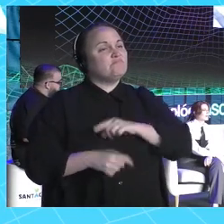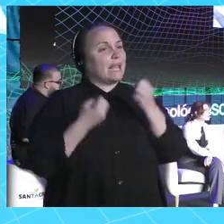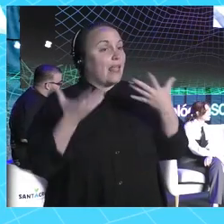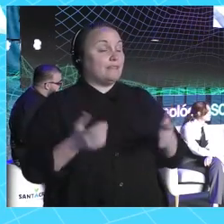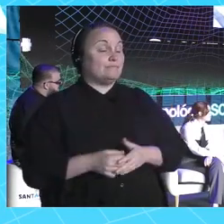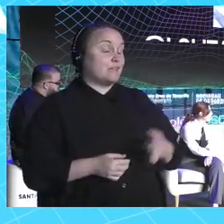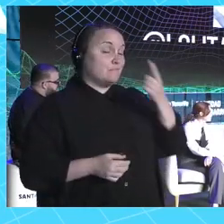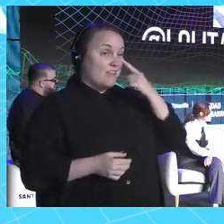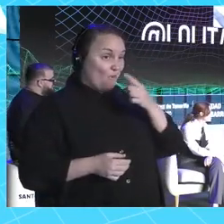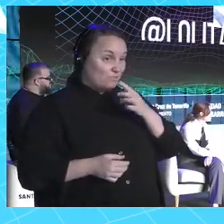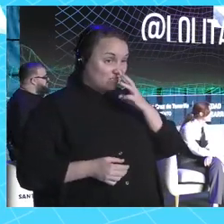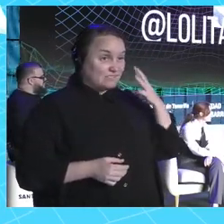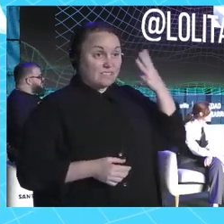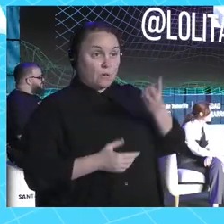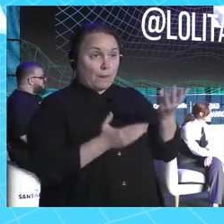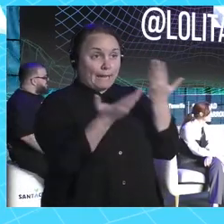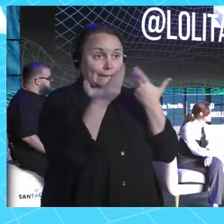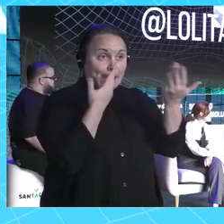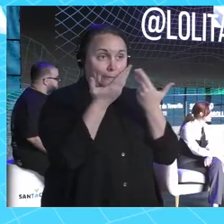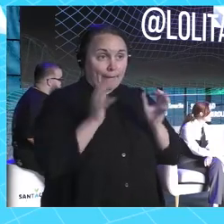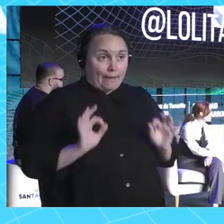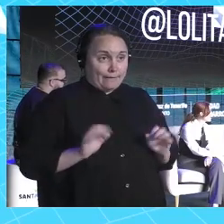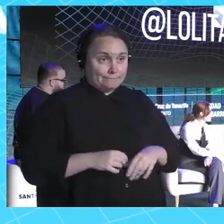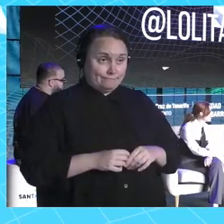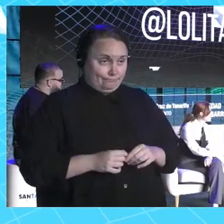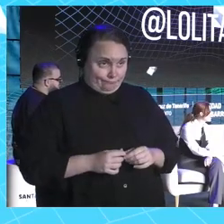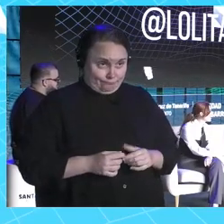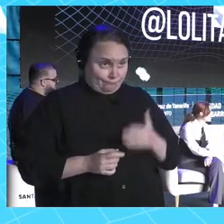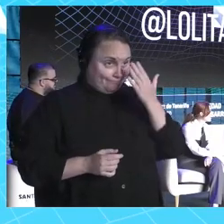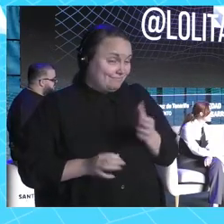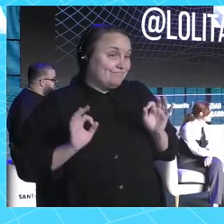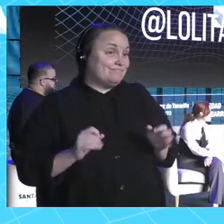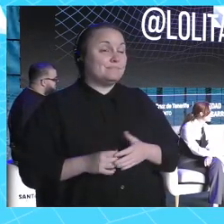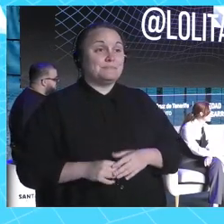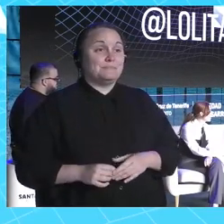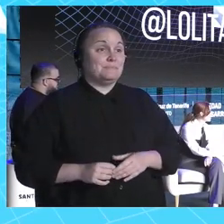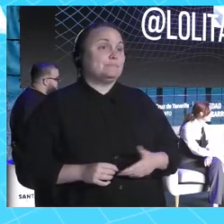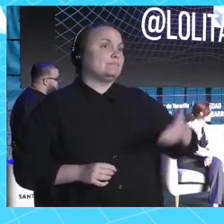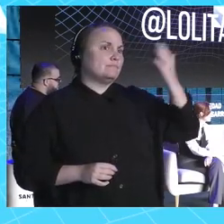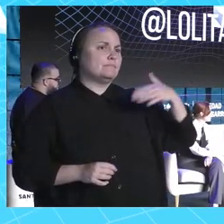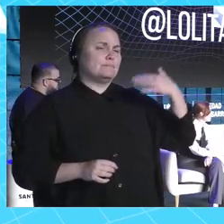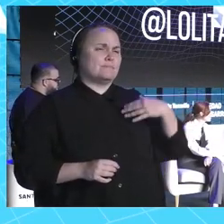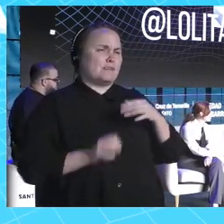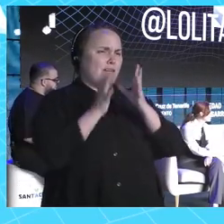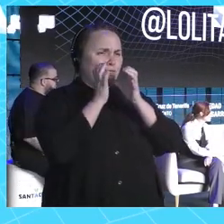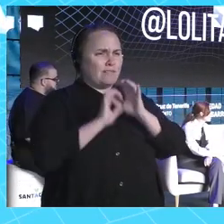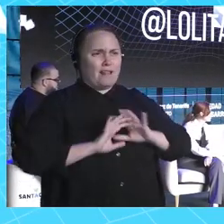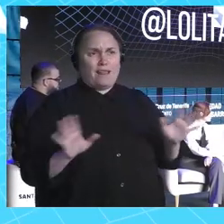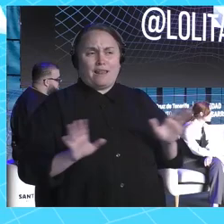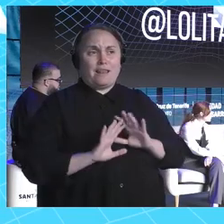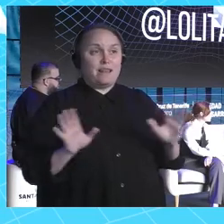mira tres años de terapia cariño no te voy a mentir hace hace años lo llevaba fatal porque al final